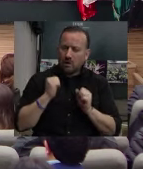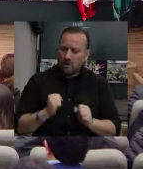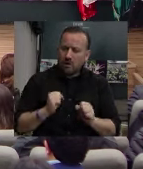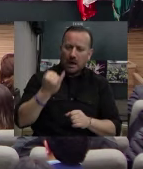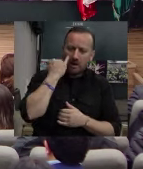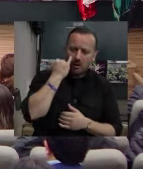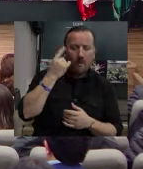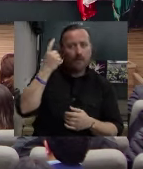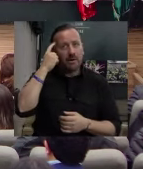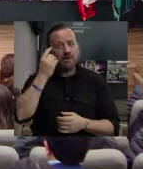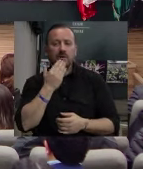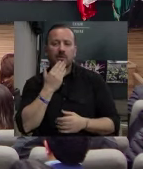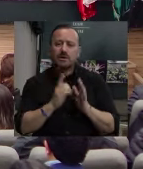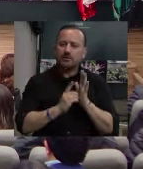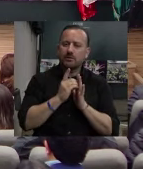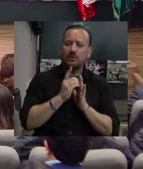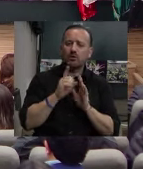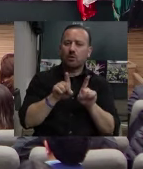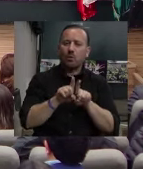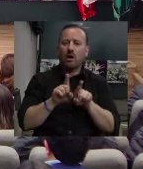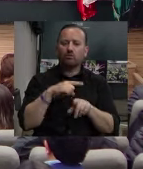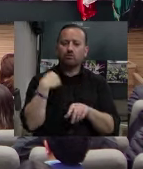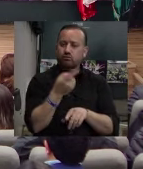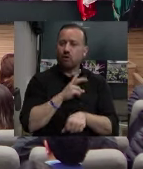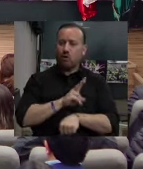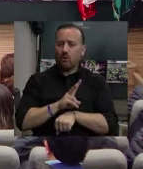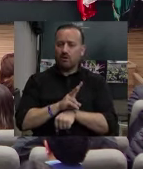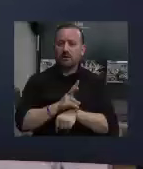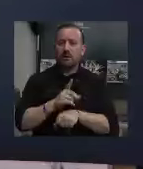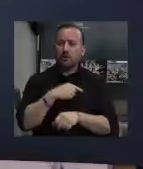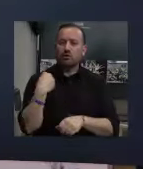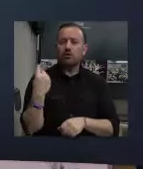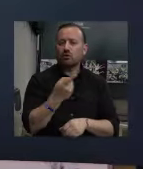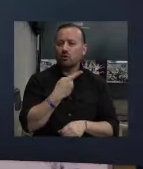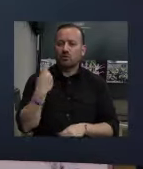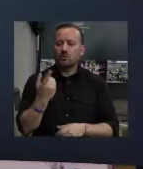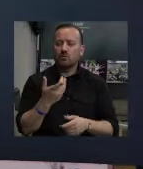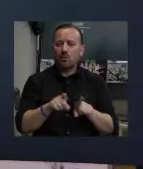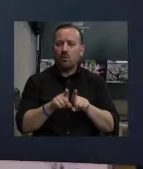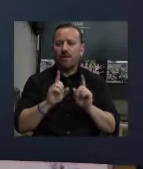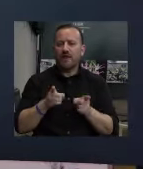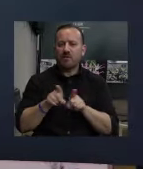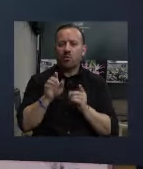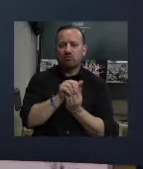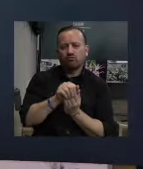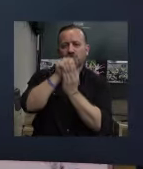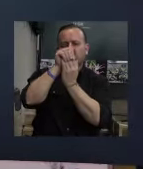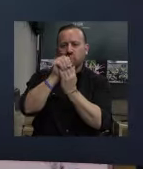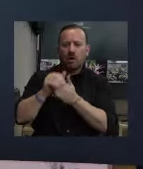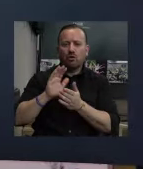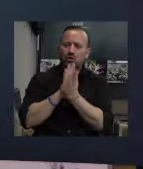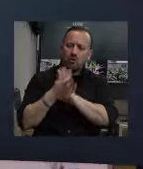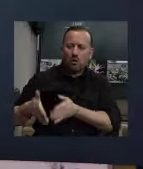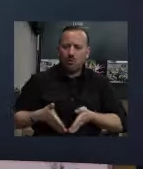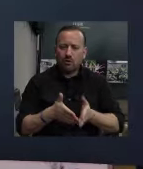sin duda pensando también en el desarrollo de nuestros docentes Y de todos aquellos que internamente tienen que liderar estos procesos de